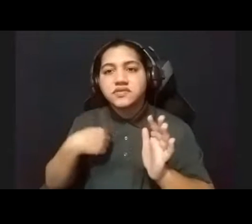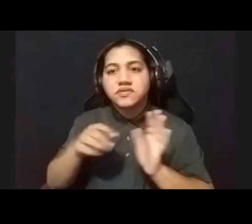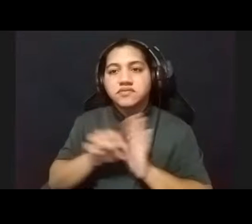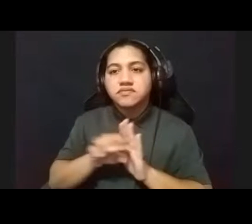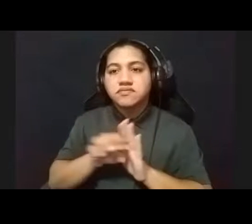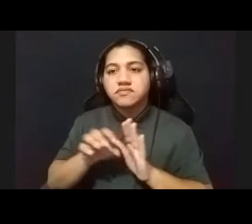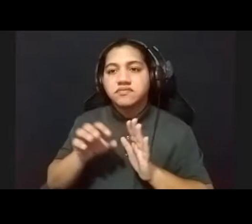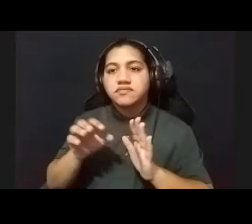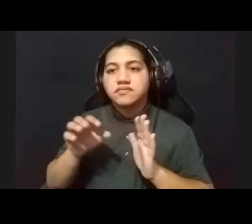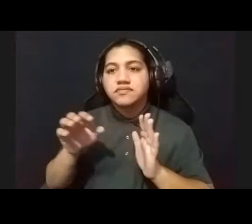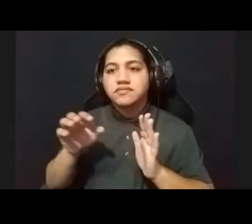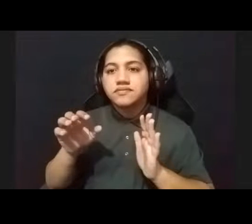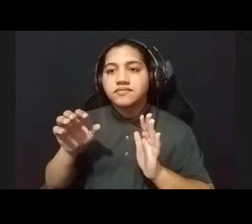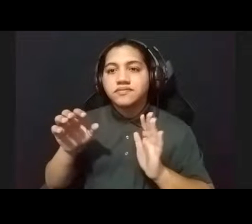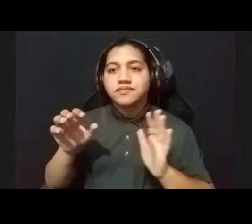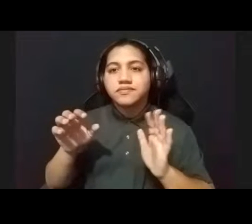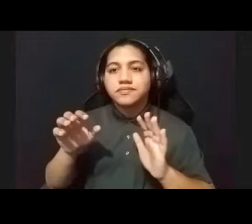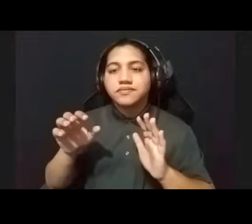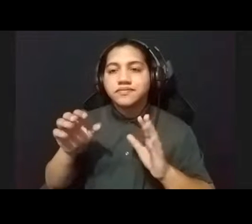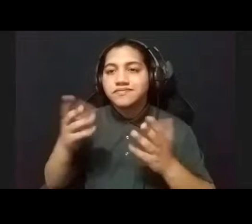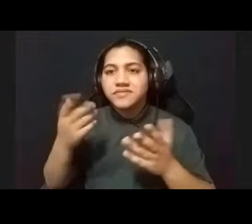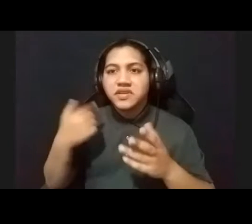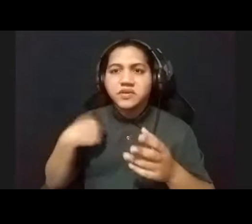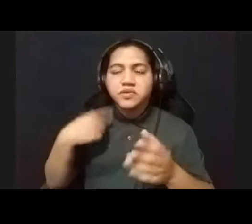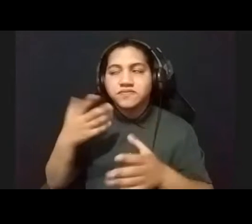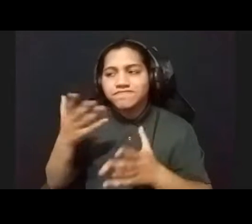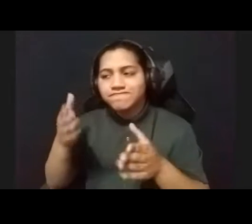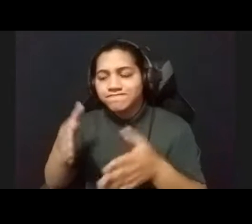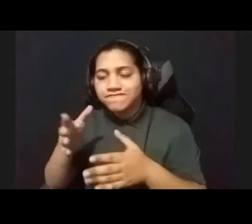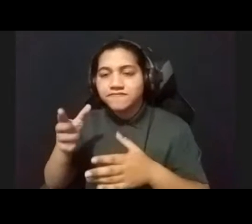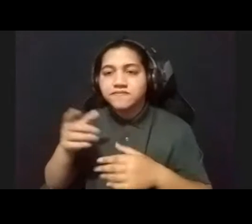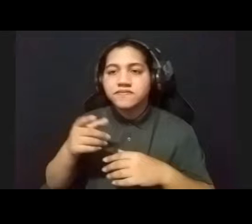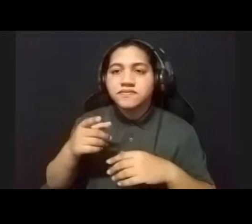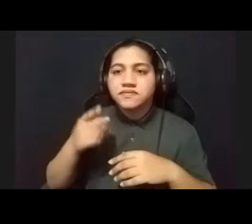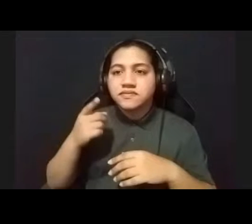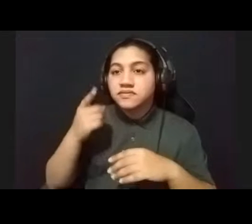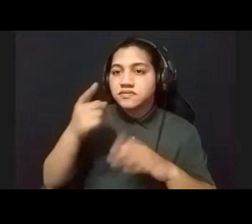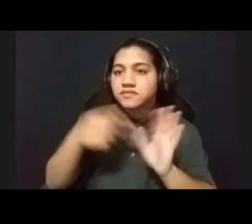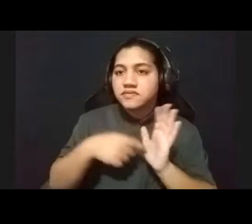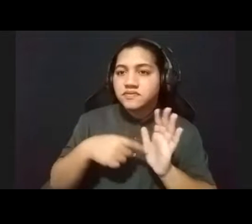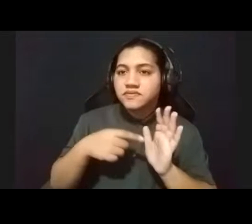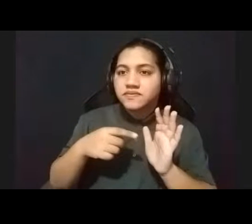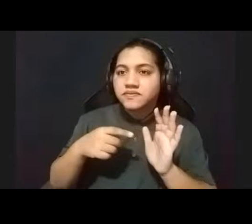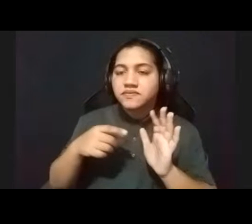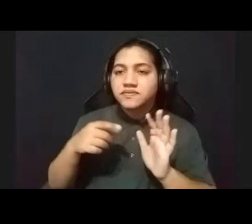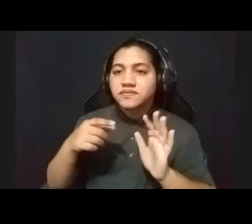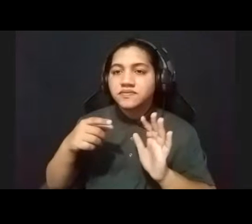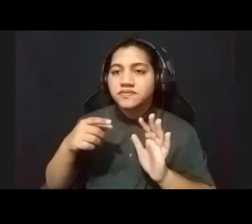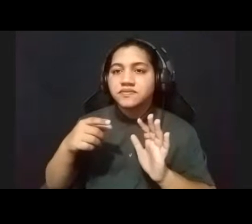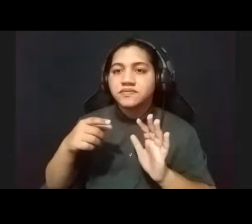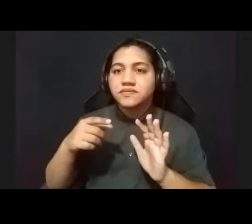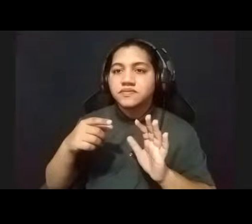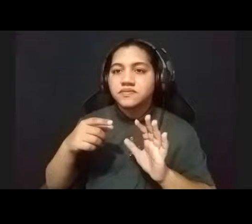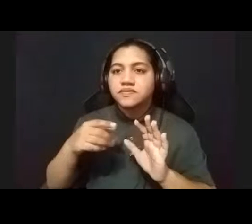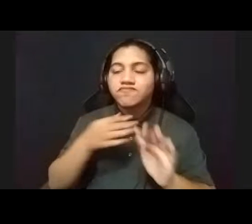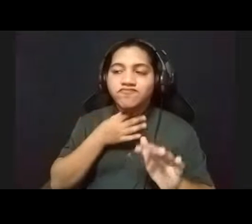he hecho a veces un lío, espérate, ¿con qué versión es que yo estoy trabajando? Aquí tenemos una de las versiones más